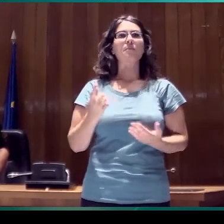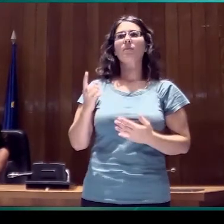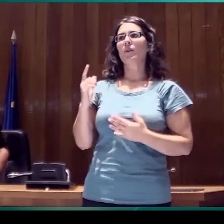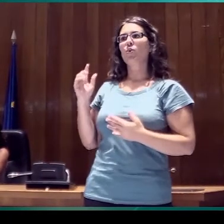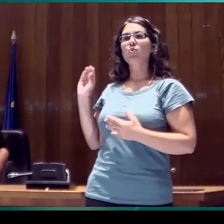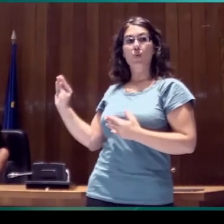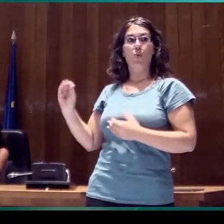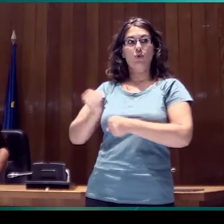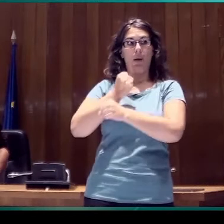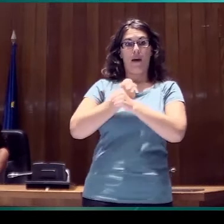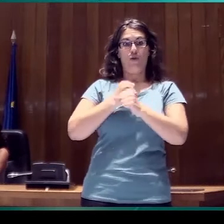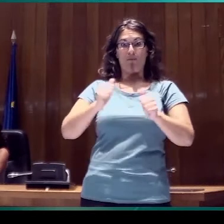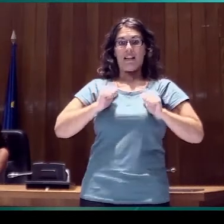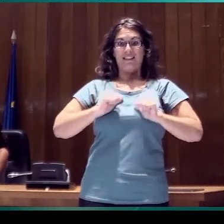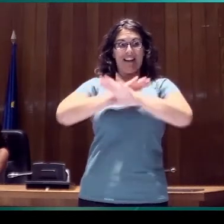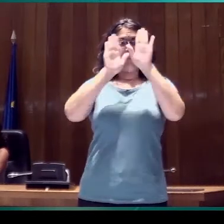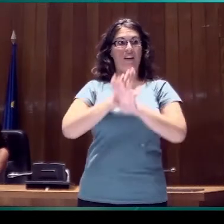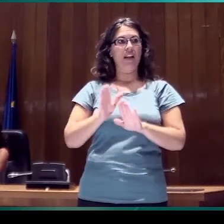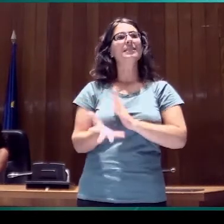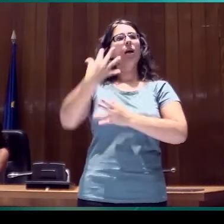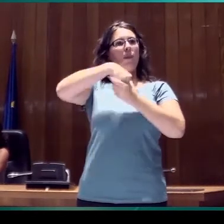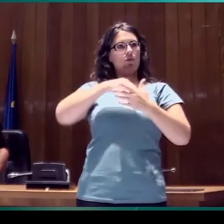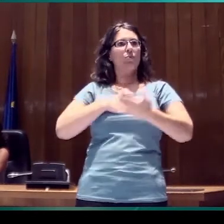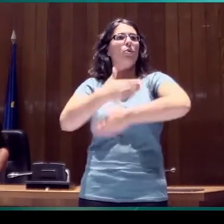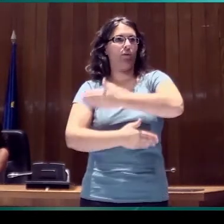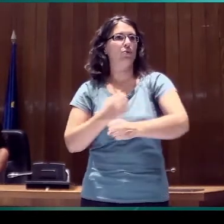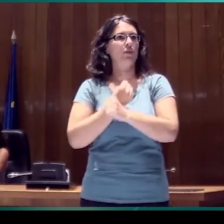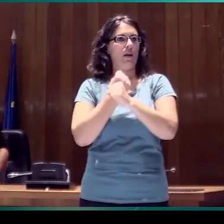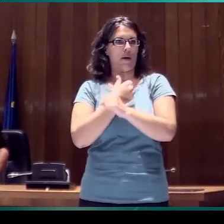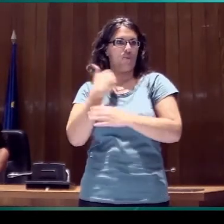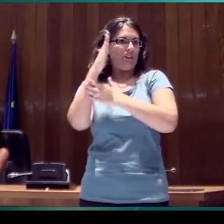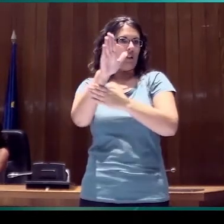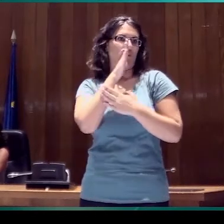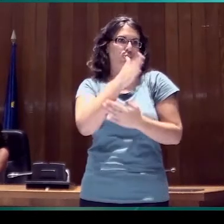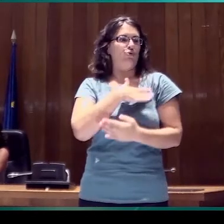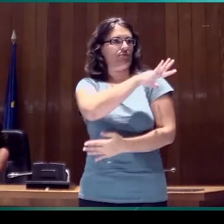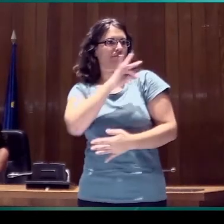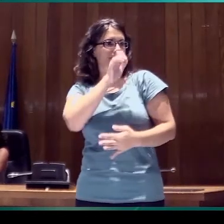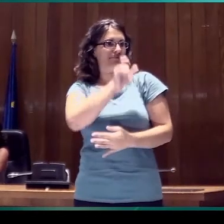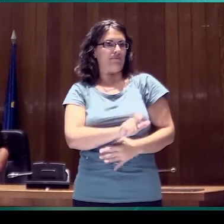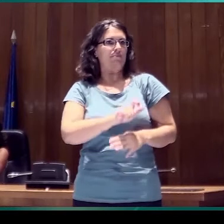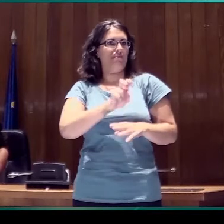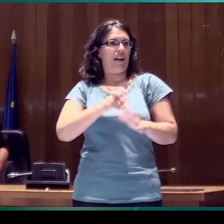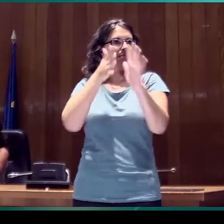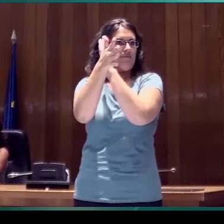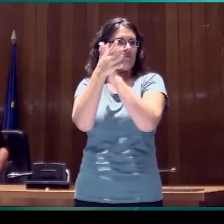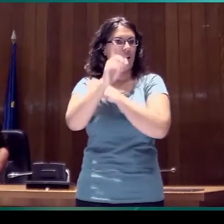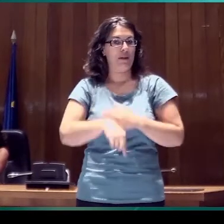su trabajo de fin de máster forma parte de este proceso de trabajo que vamos a presentar hoy. El esquema de